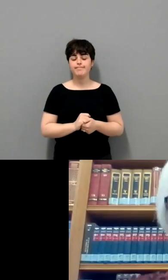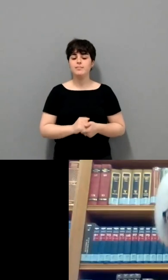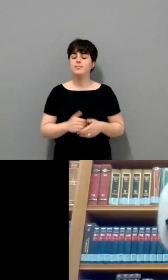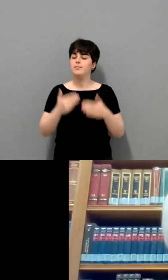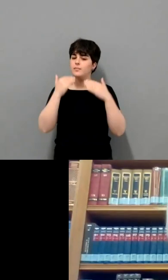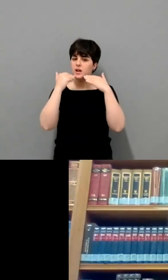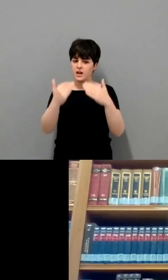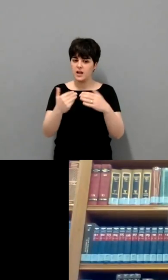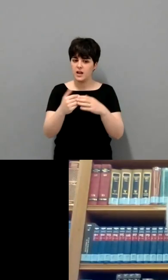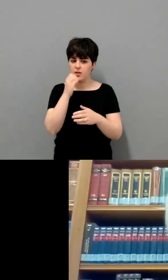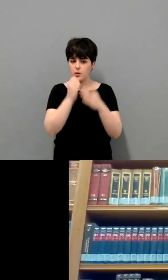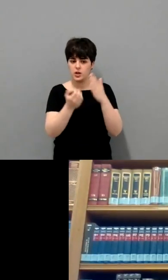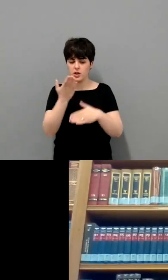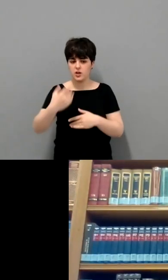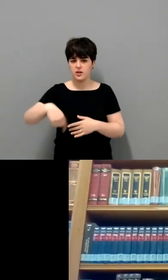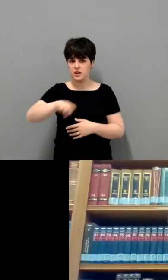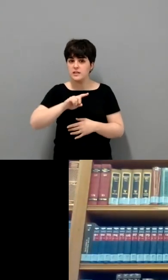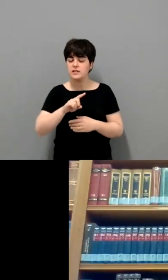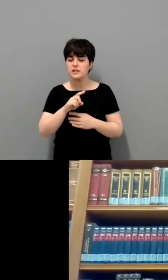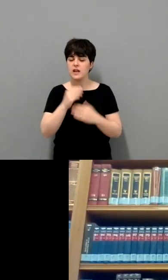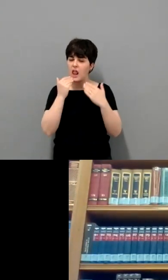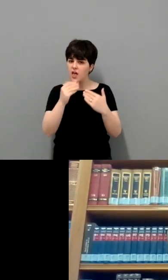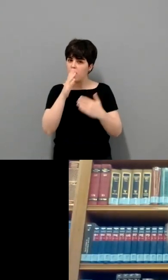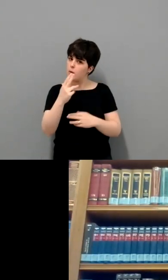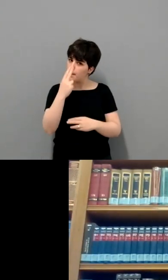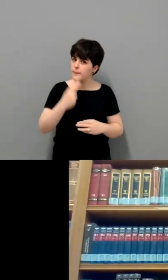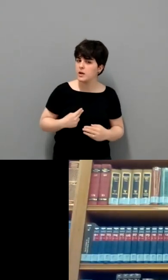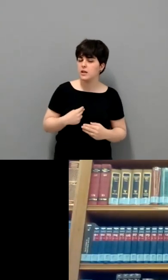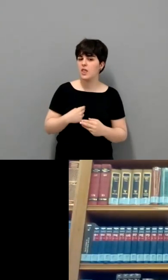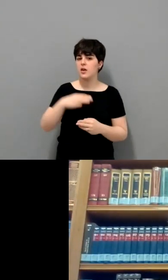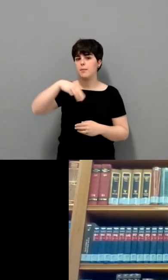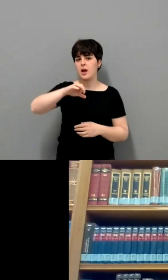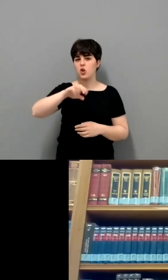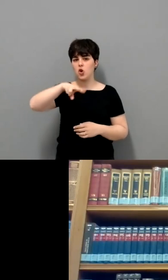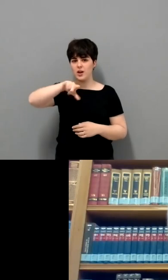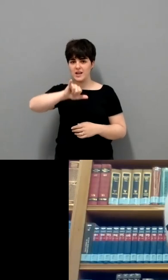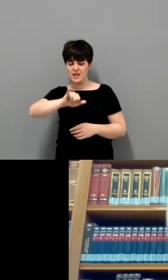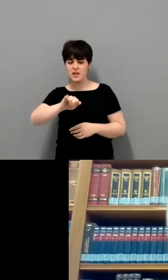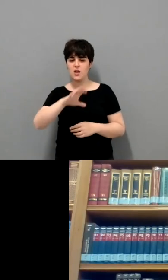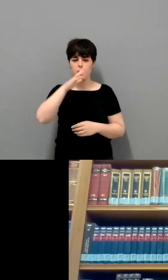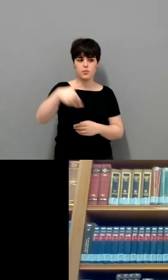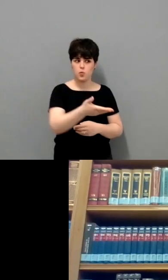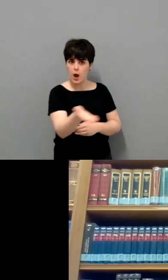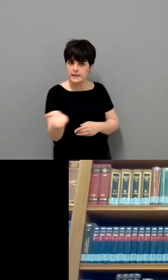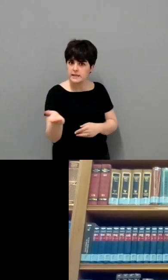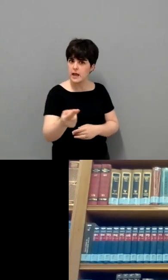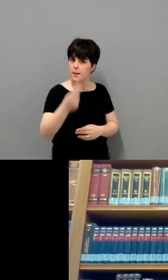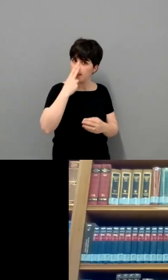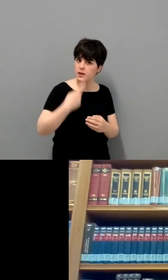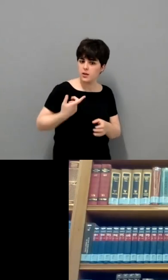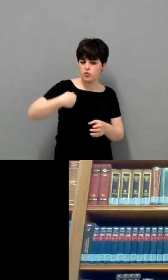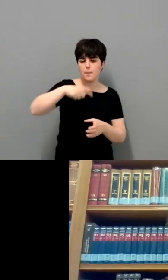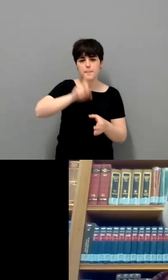Muchas gracias a las bebés Ángeles, muchas gracias por tu invitación, Manoli, por vuestra invitación a